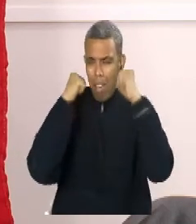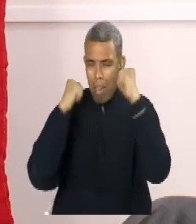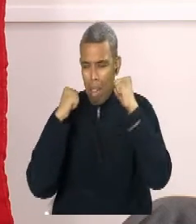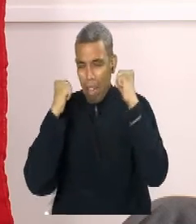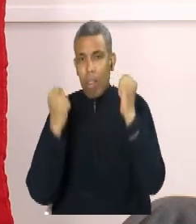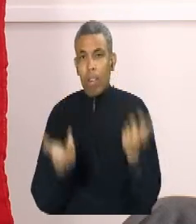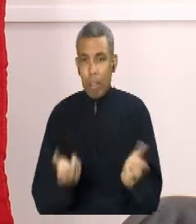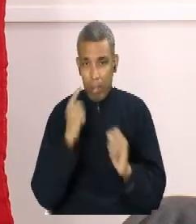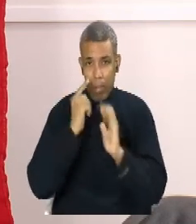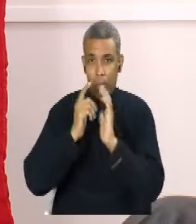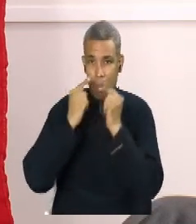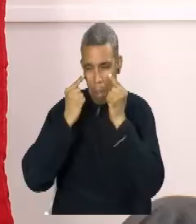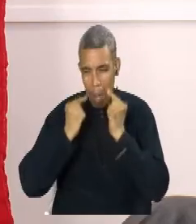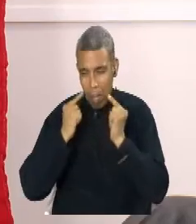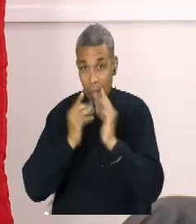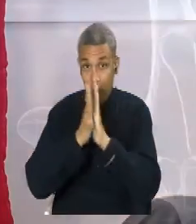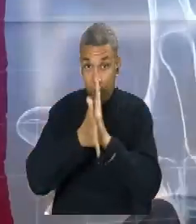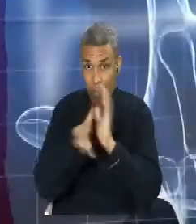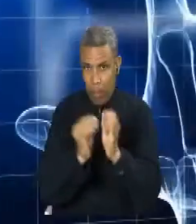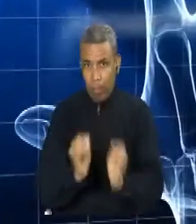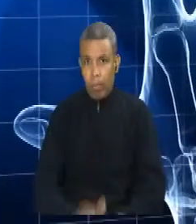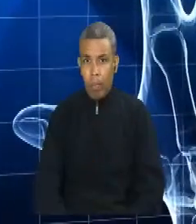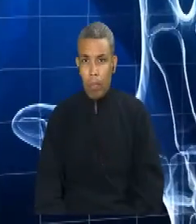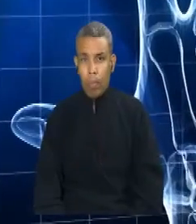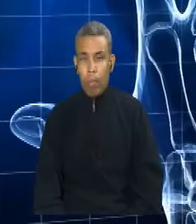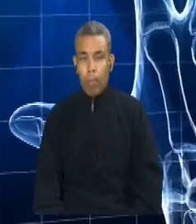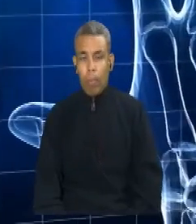continuar hablando con el doctor samuel arias